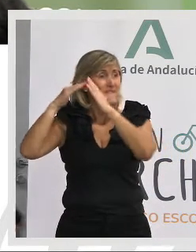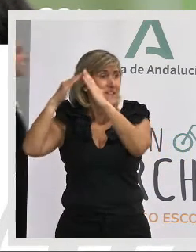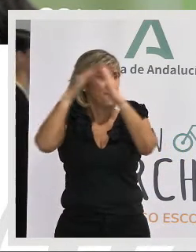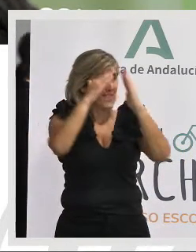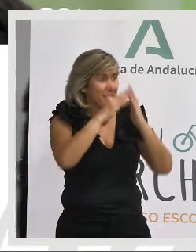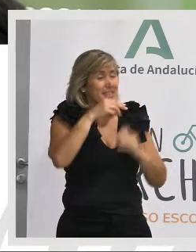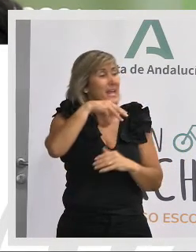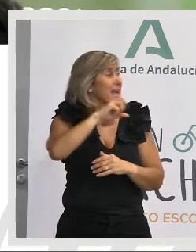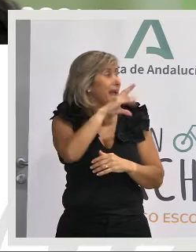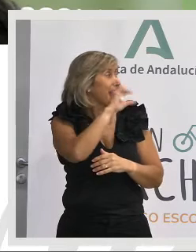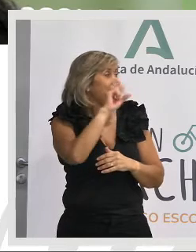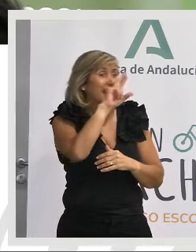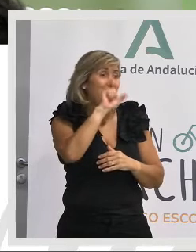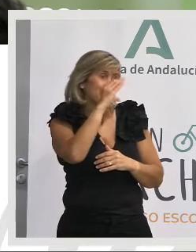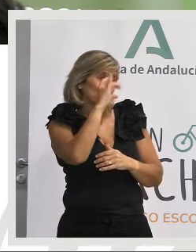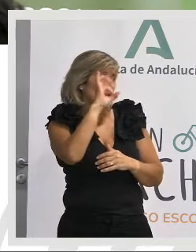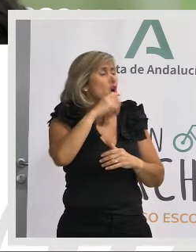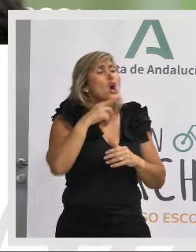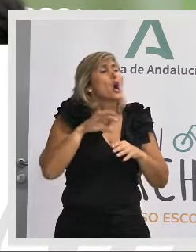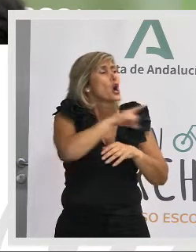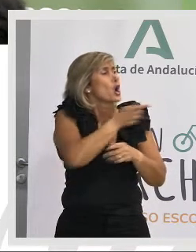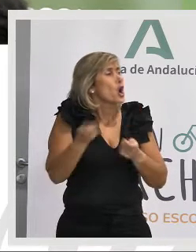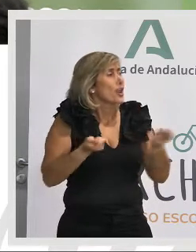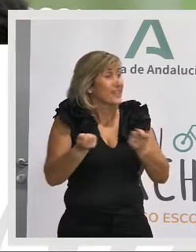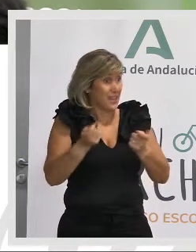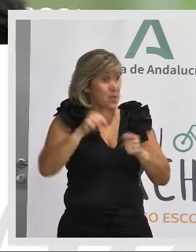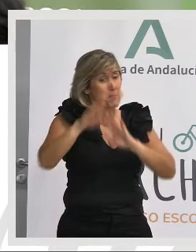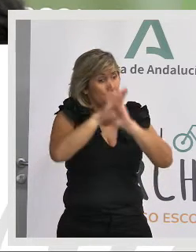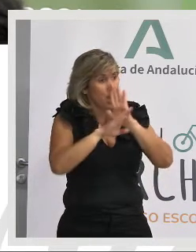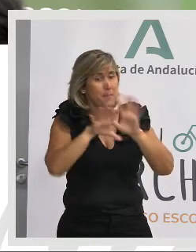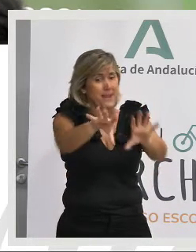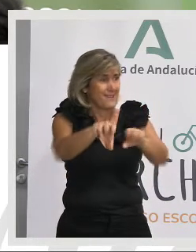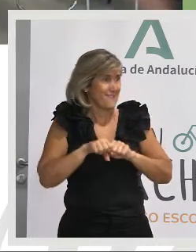y lo recoge la coordinadora del programa, doña Nuria Flores Rodríguez.